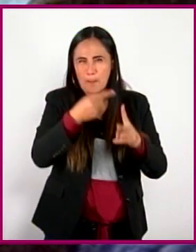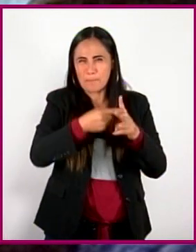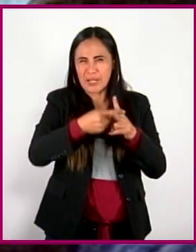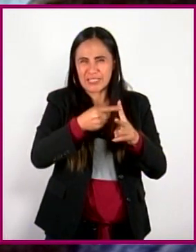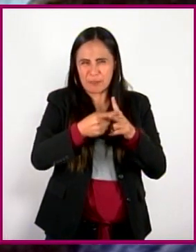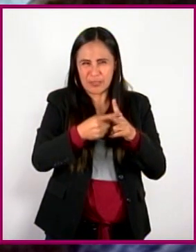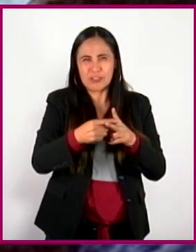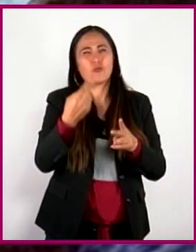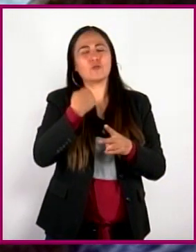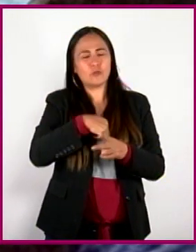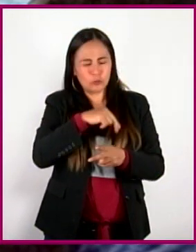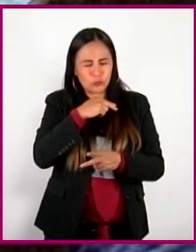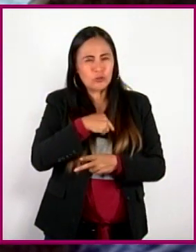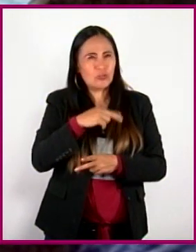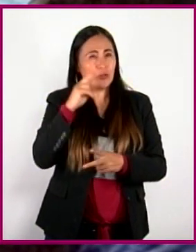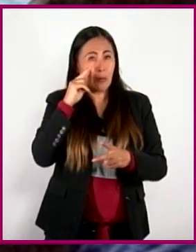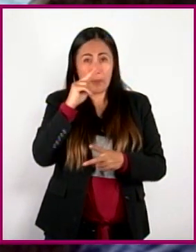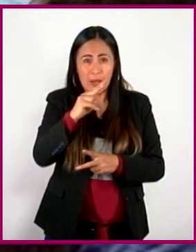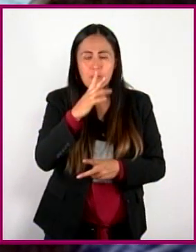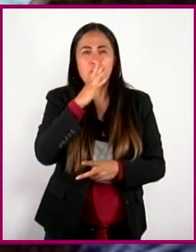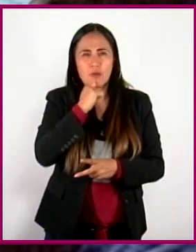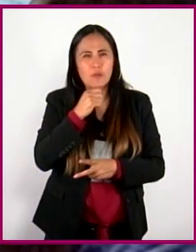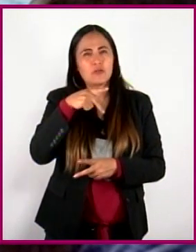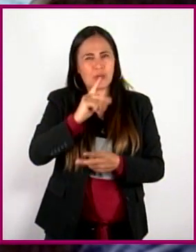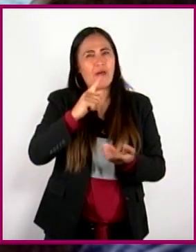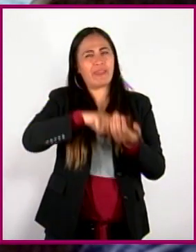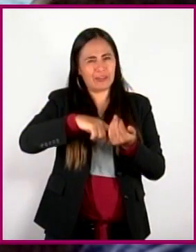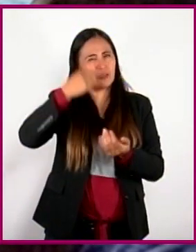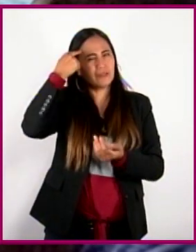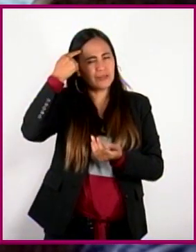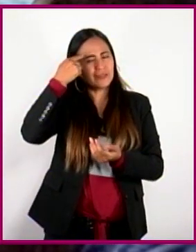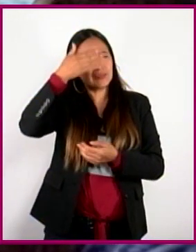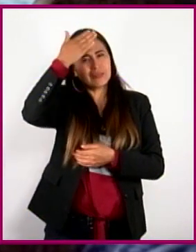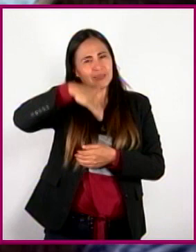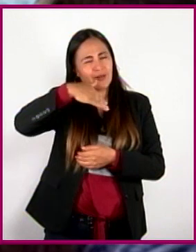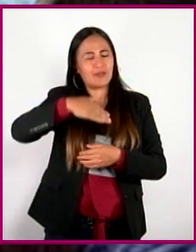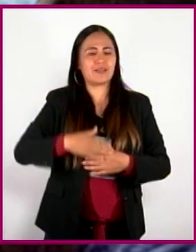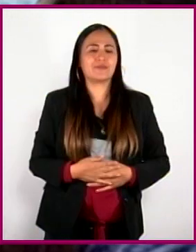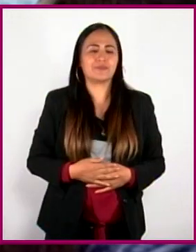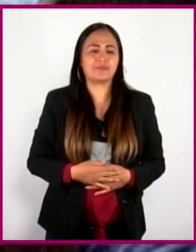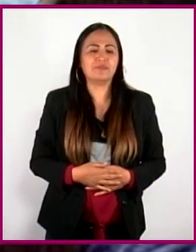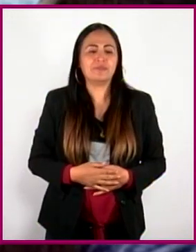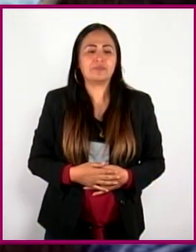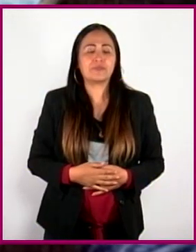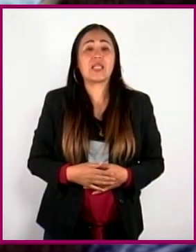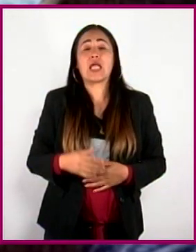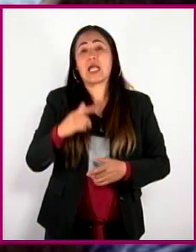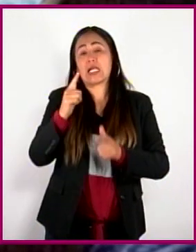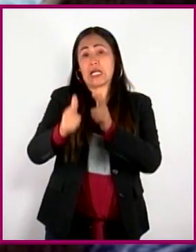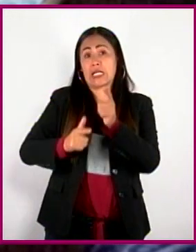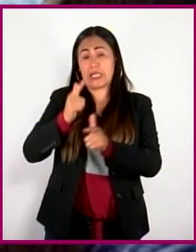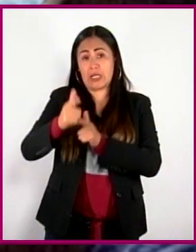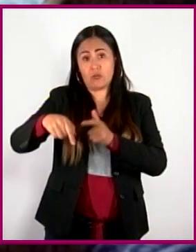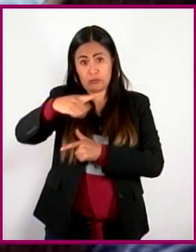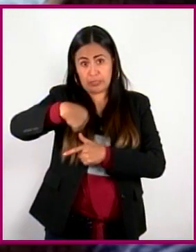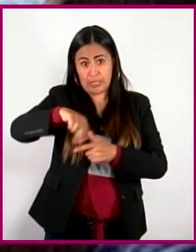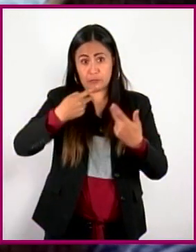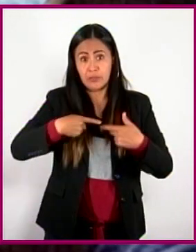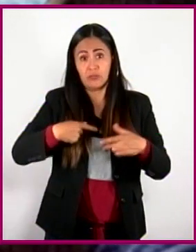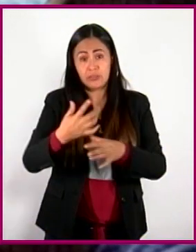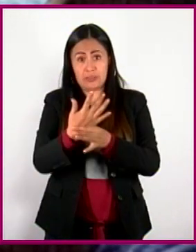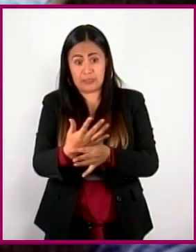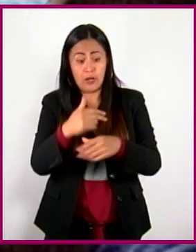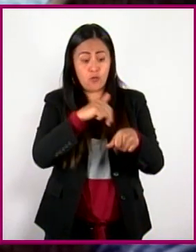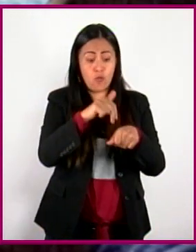que tenemos los humanos. Tanta es la abstracción del significado de un número que los griegos afirmaban que los números que